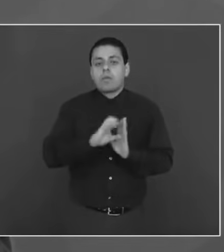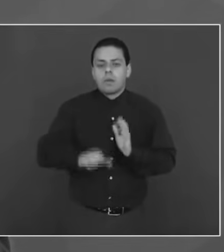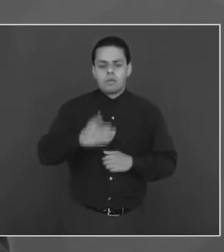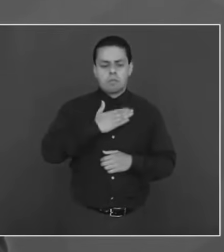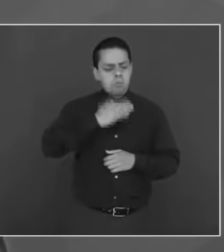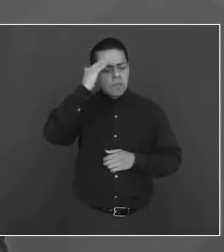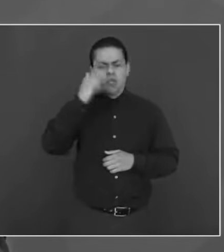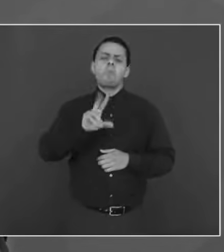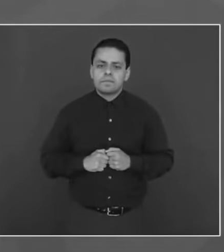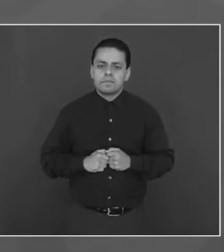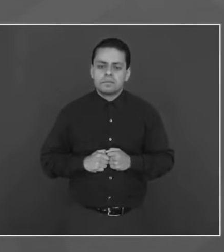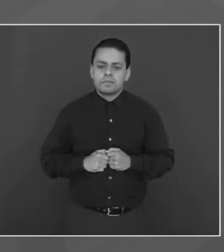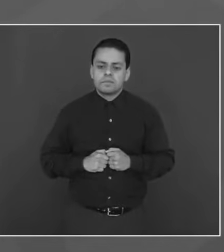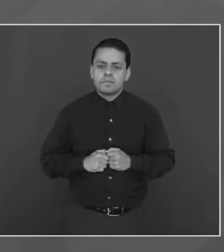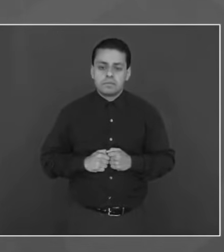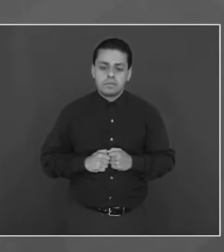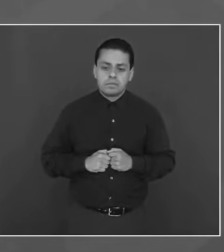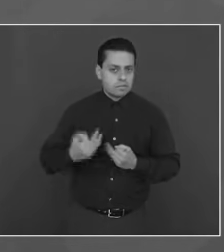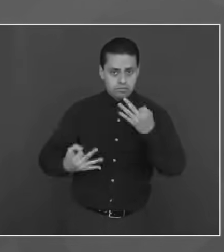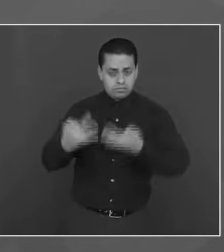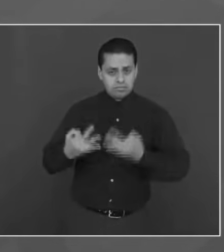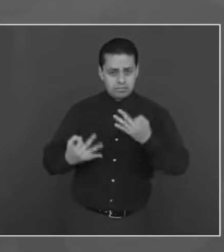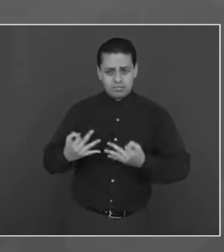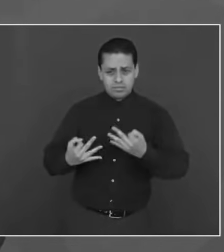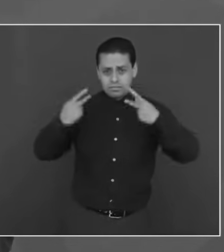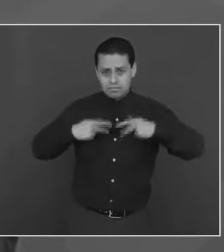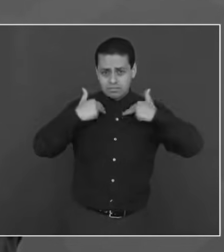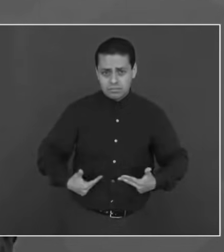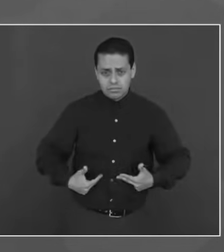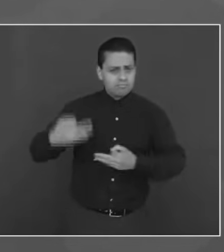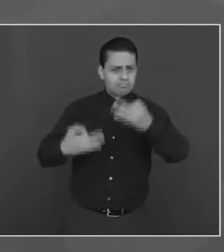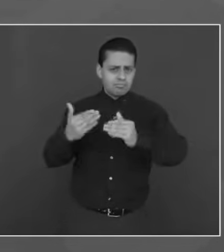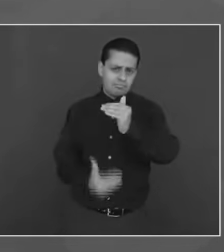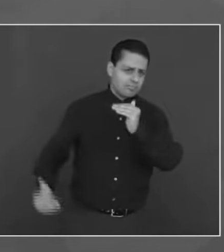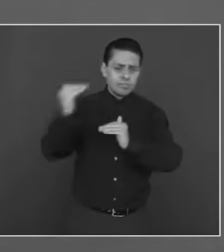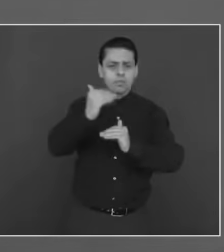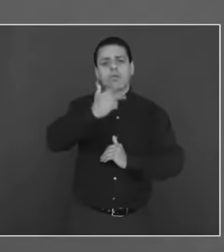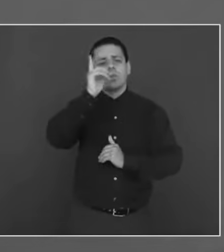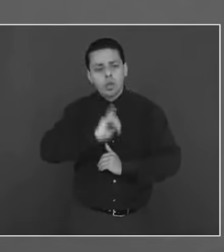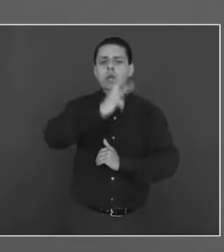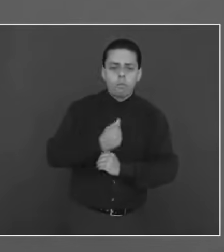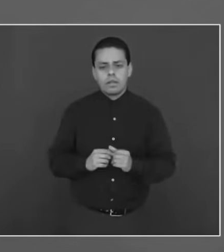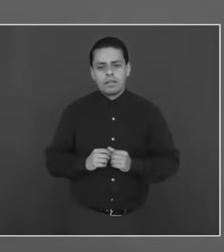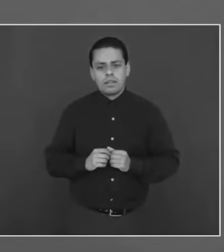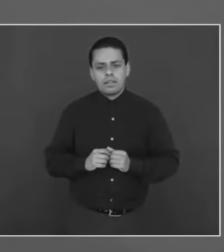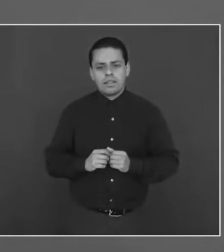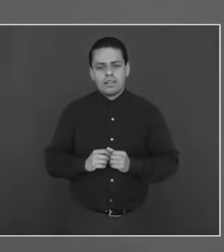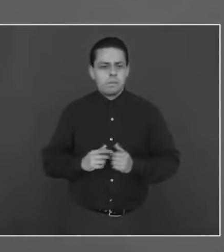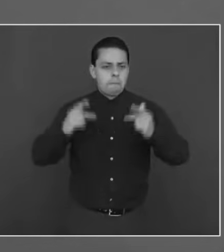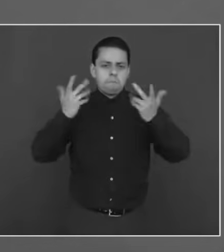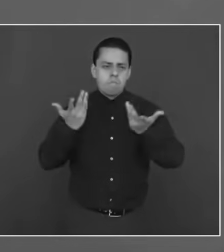no tiene nada que temer. El tribunal que juzga a los seres humanos, a las mujeres, a los hombres, a